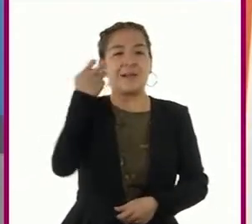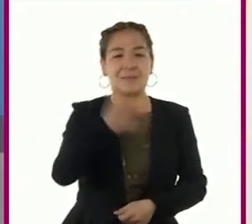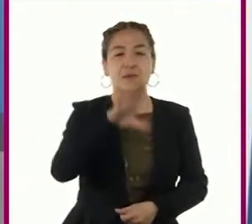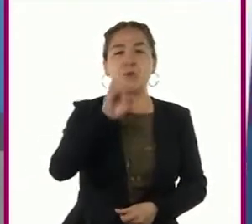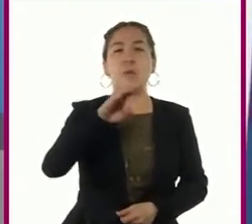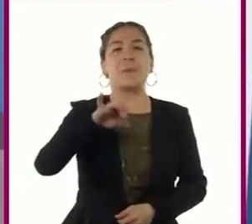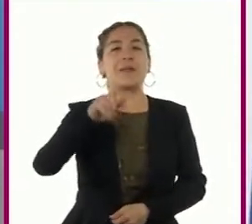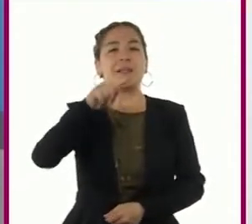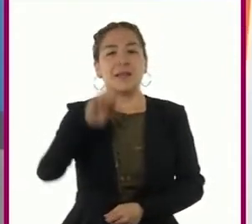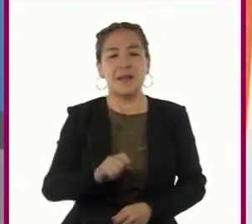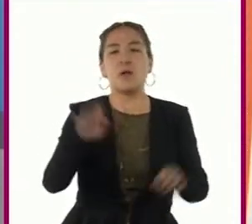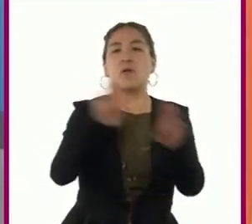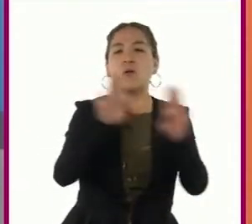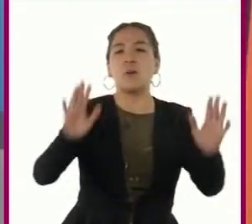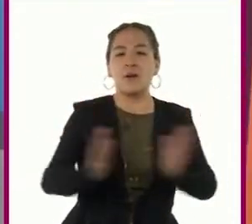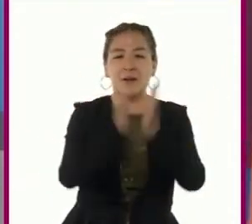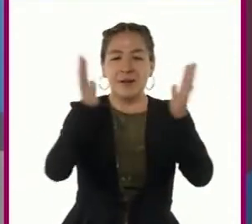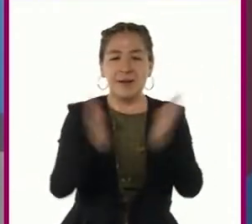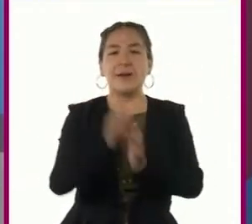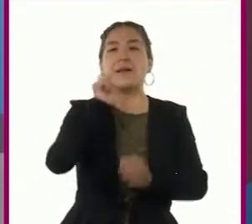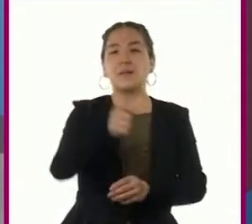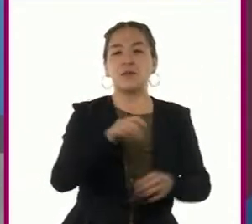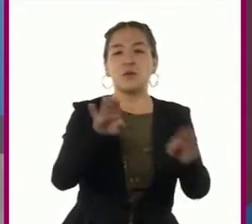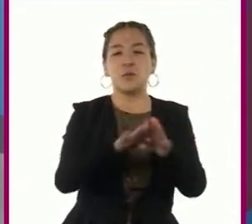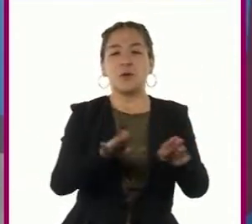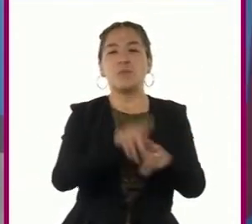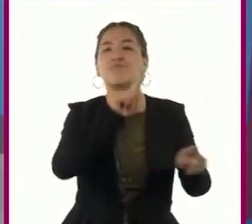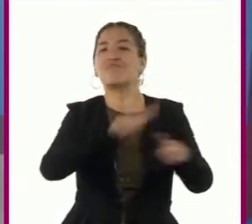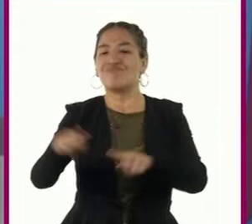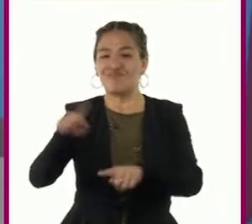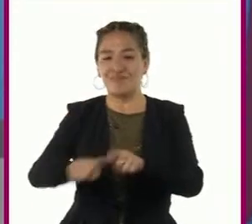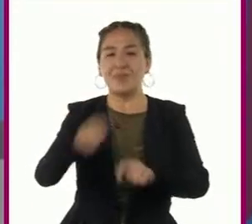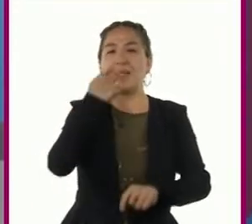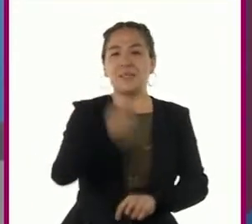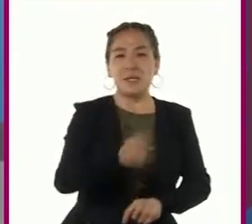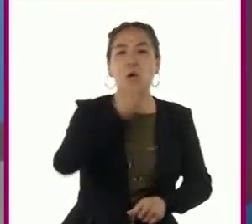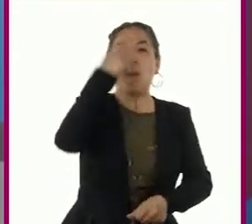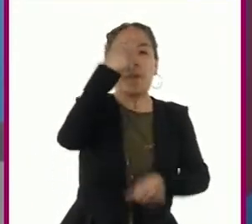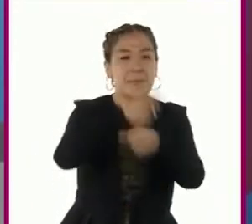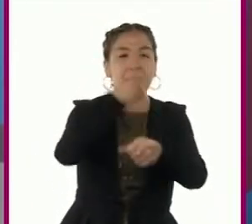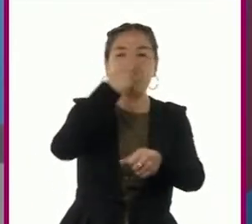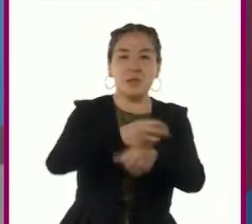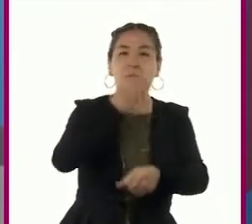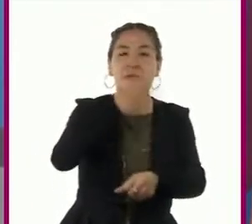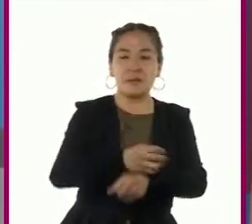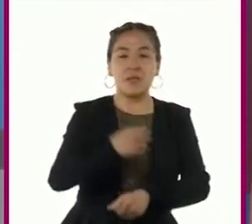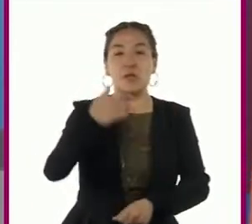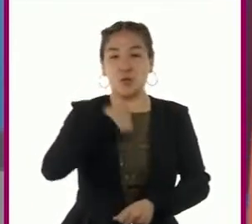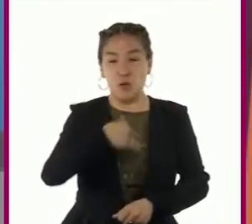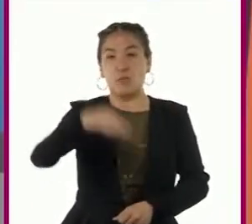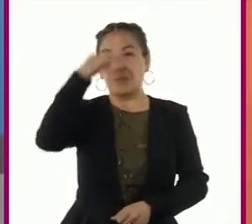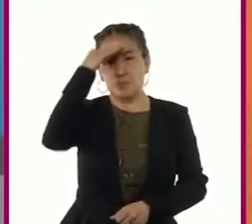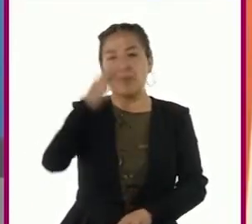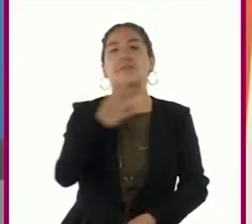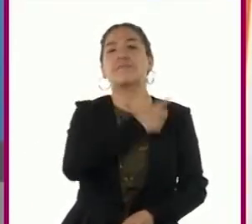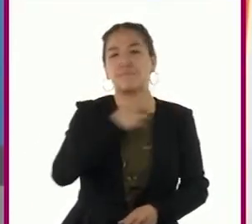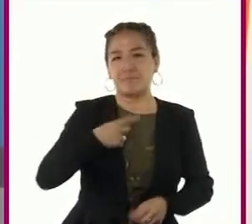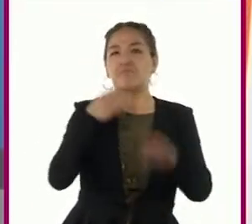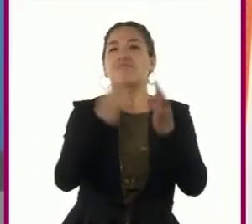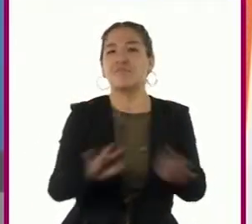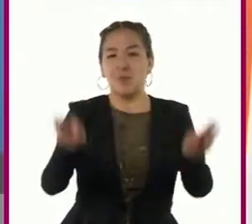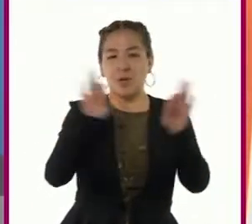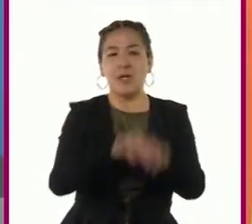Había bases de participación y se enumeraban los lineamientos. Me parecía muy importante ser parte del